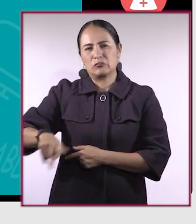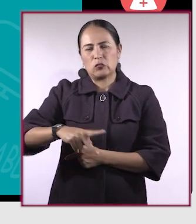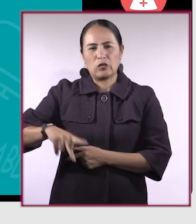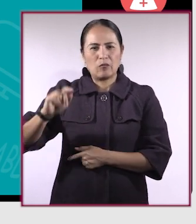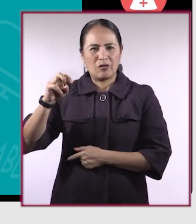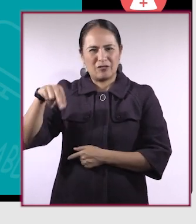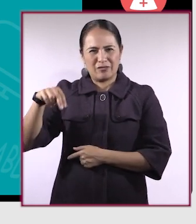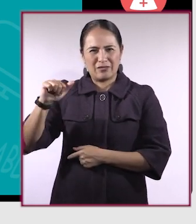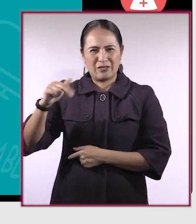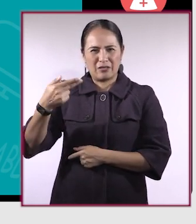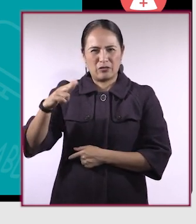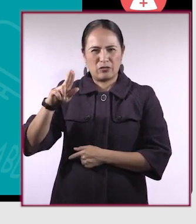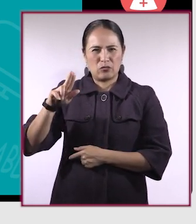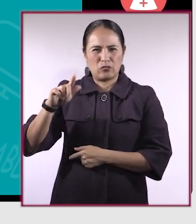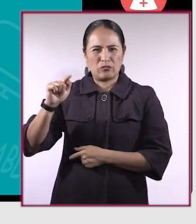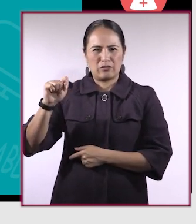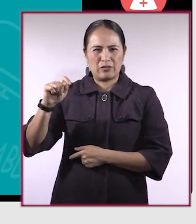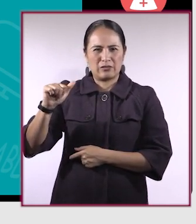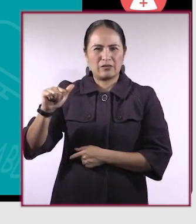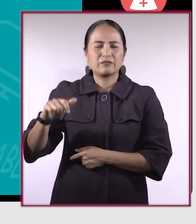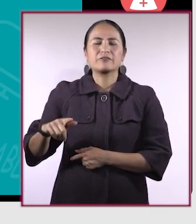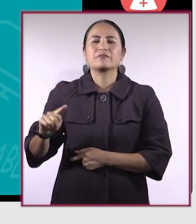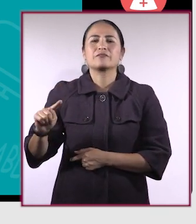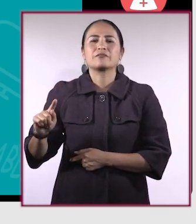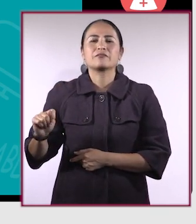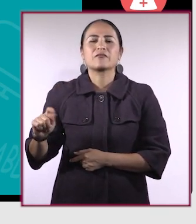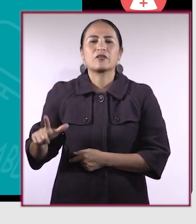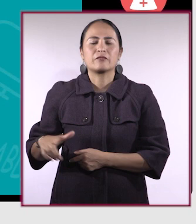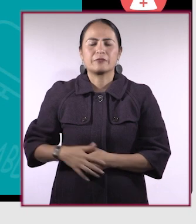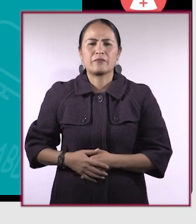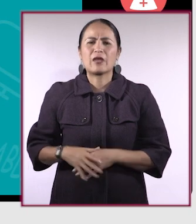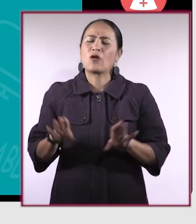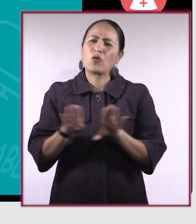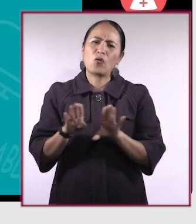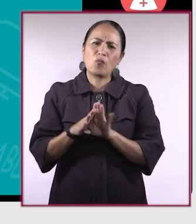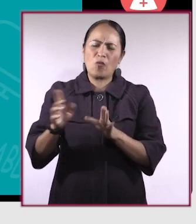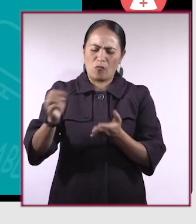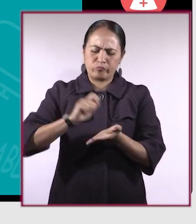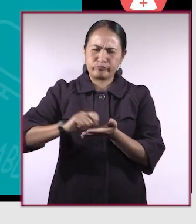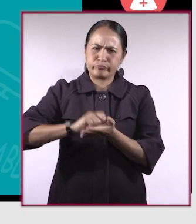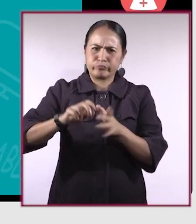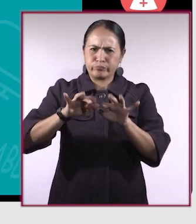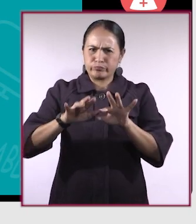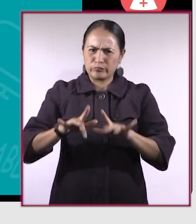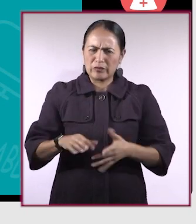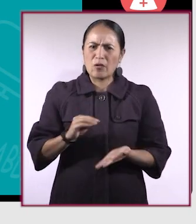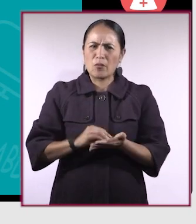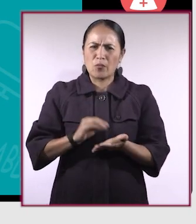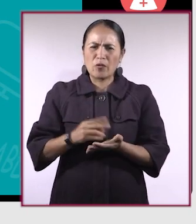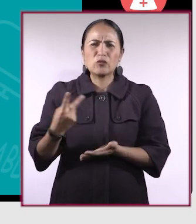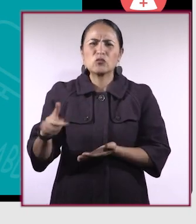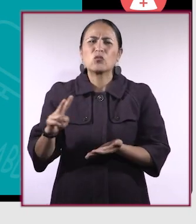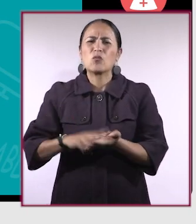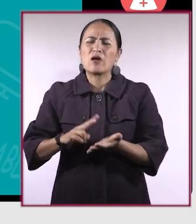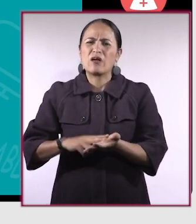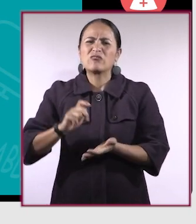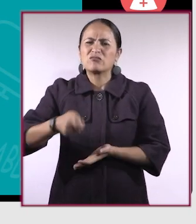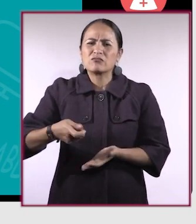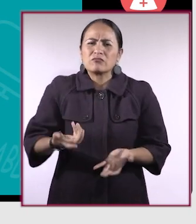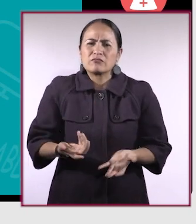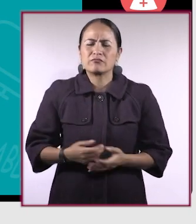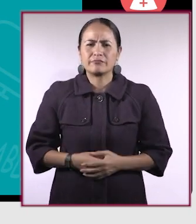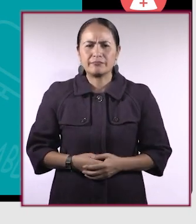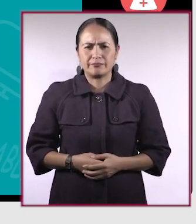cuál es el valor de preservar la cultura náhuatl mediante la escritura? Pues es